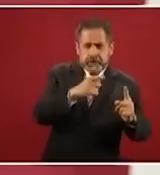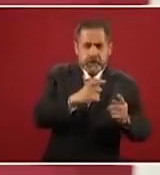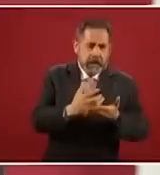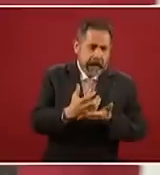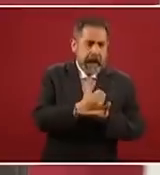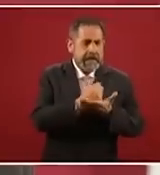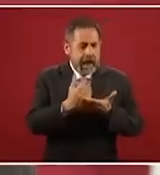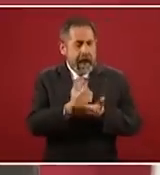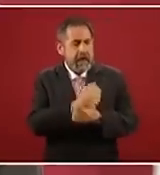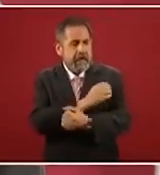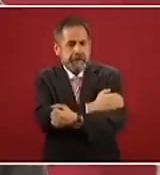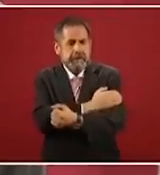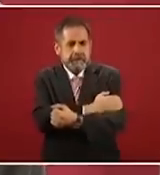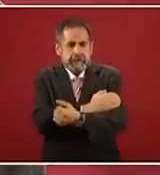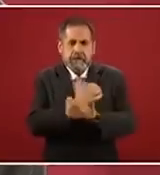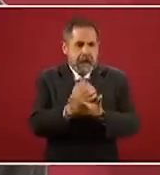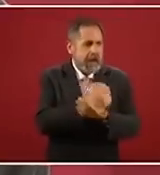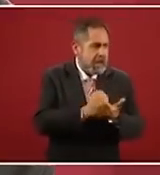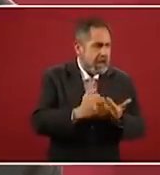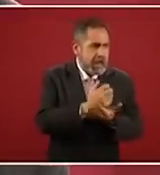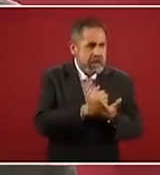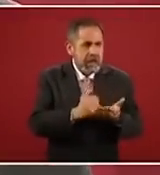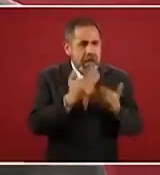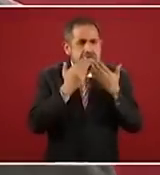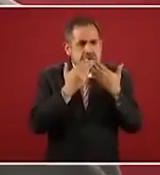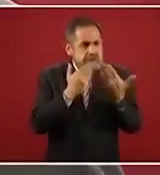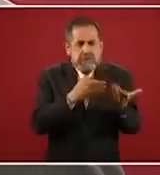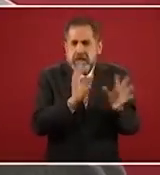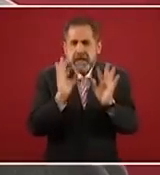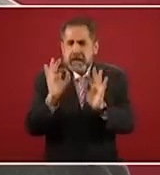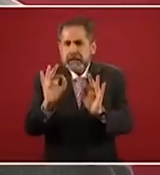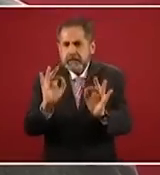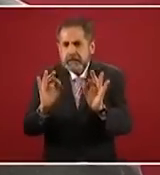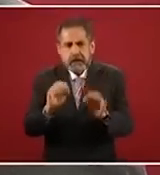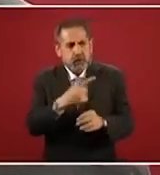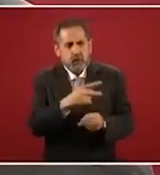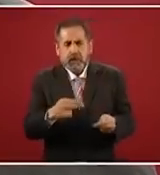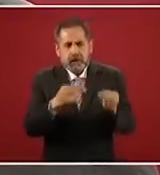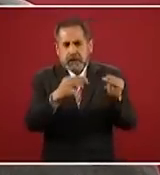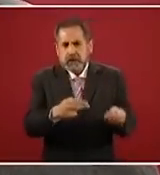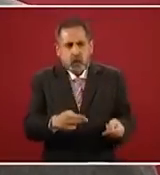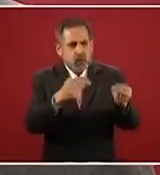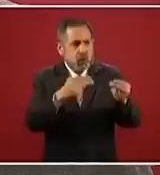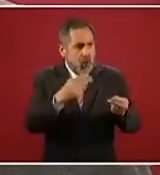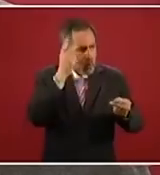utilidad, su ganancia, la forma en que disfruta su riqueza.